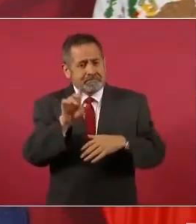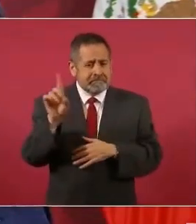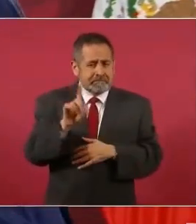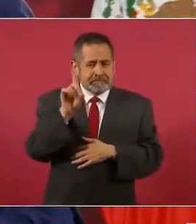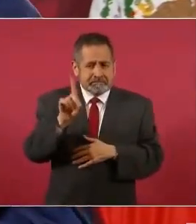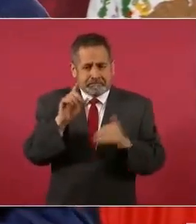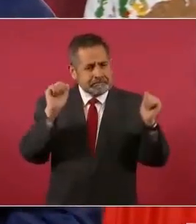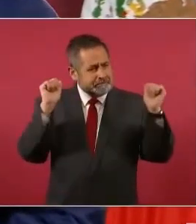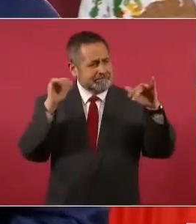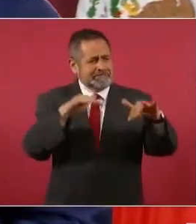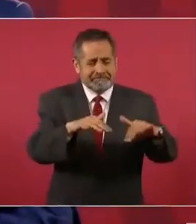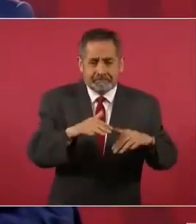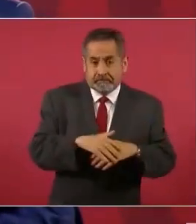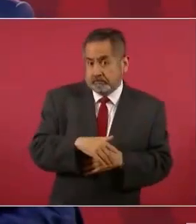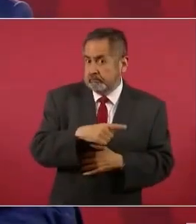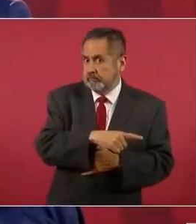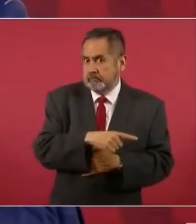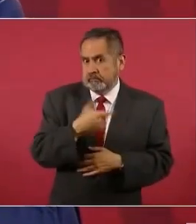le metieron,